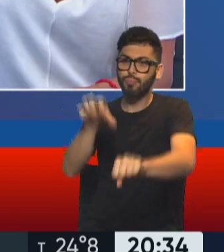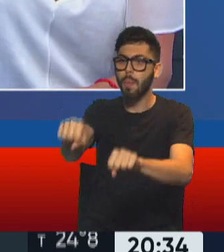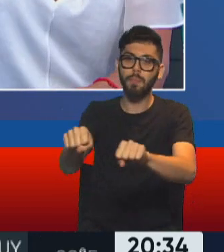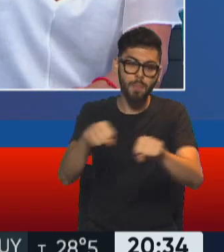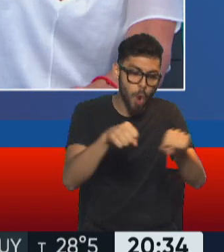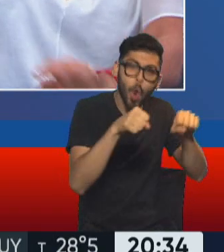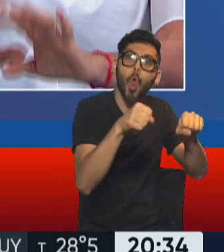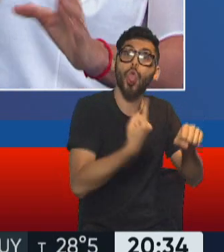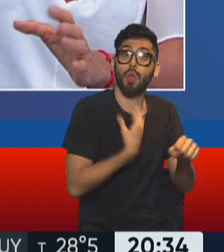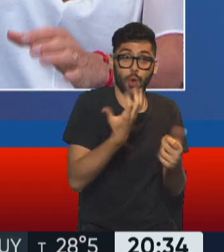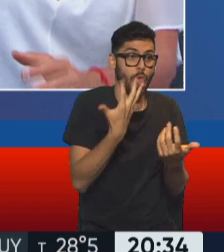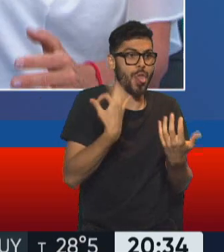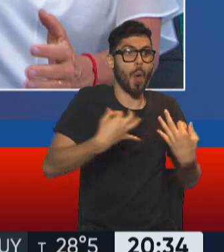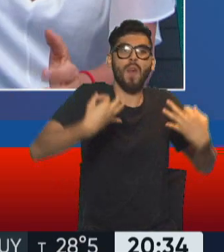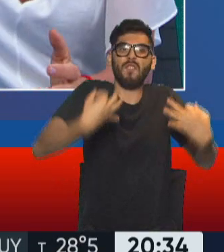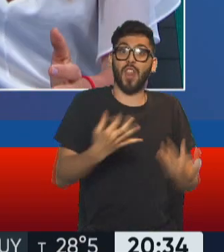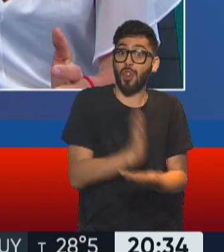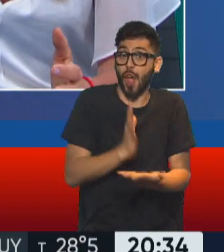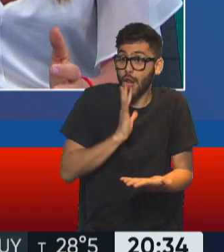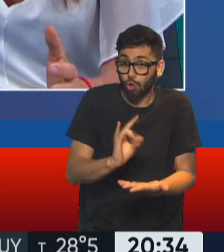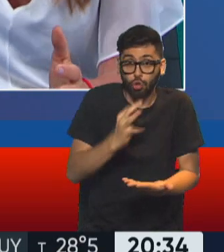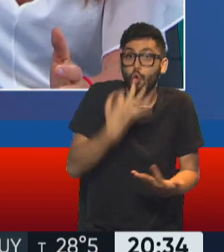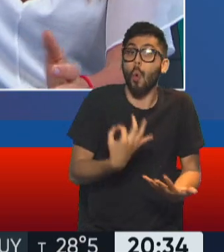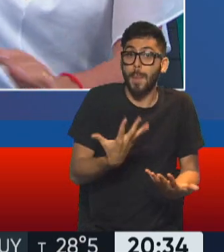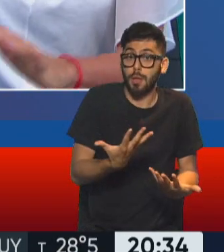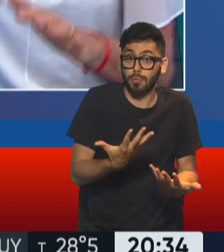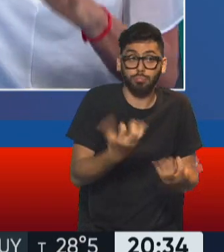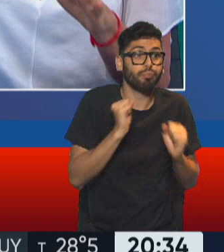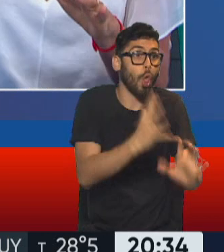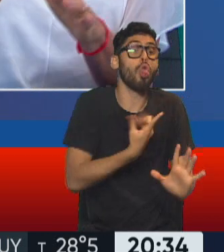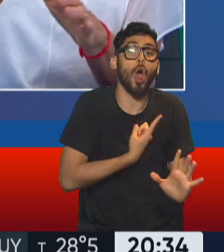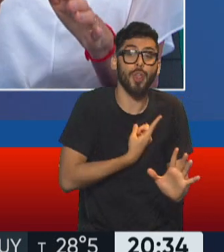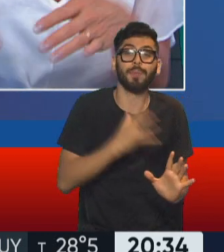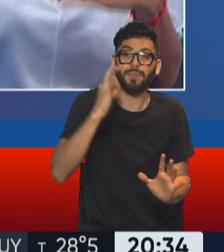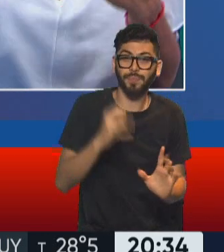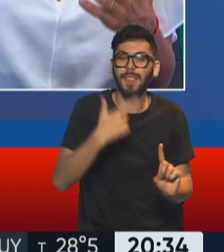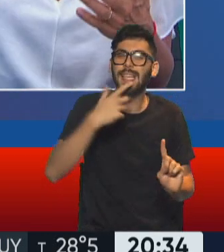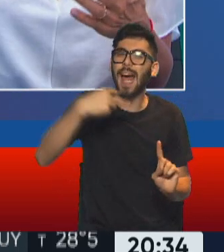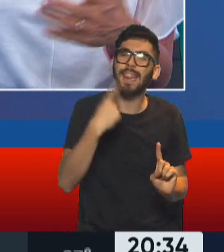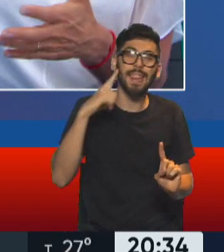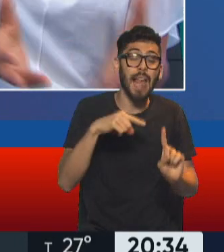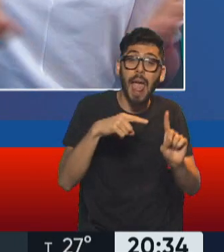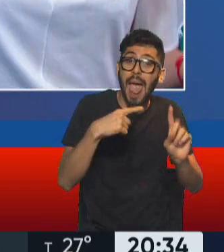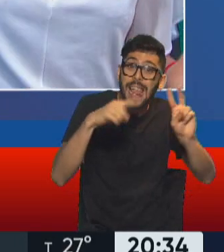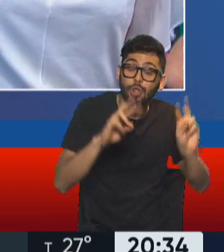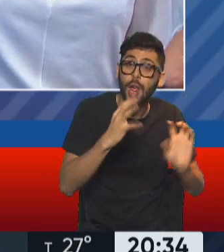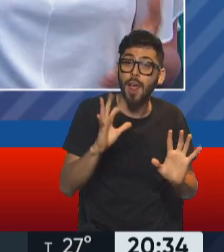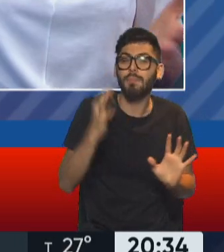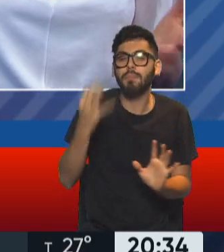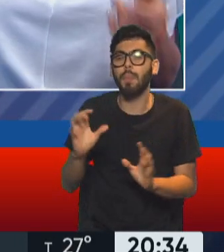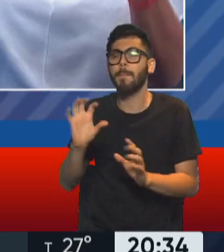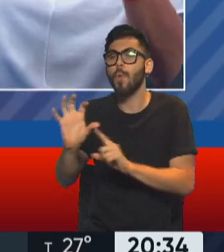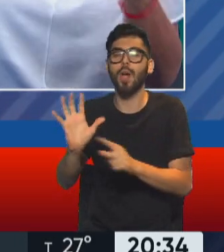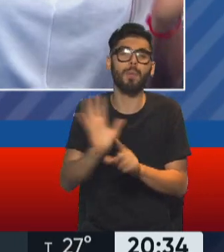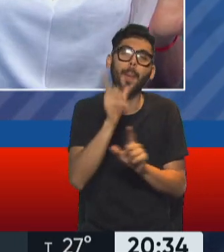obviamente en condiciones y con todos los derechos a las personas que cometen delitos en la Argentina. Esto no está en la agenda de Santilli. Santilli está de prestado en la provincia, Ahora, que es